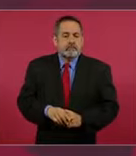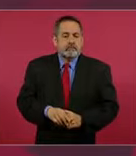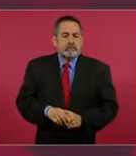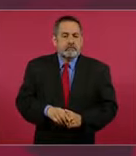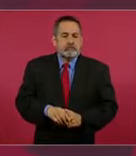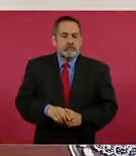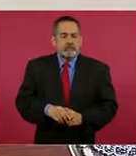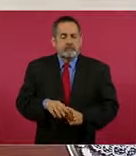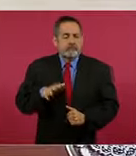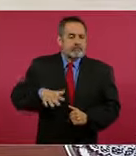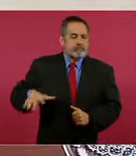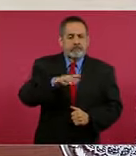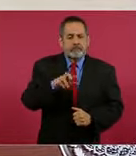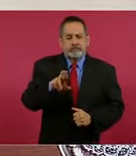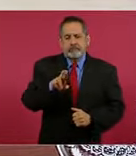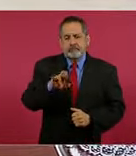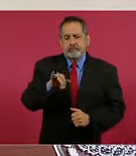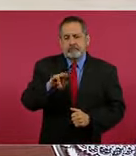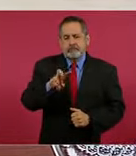o la Riviera Maya